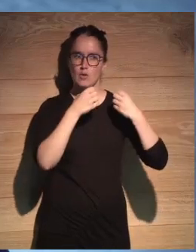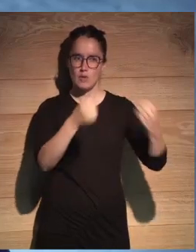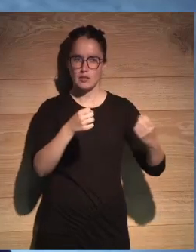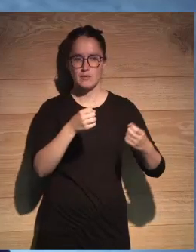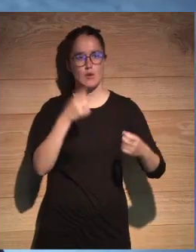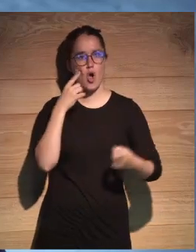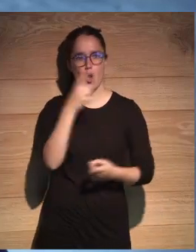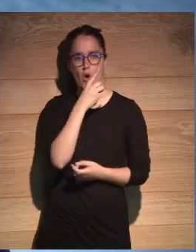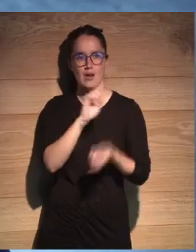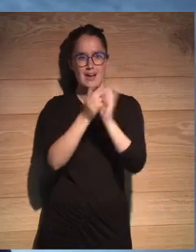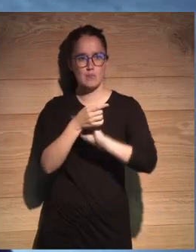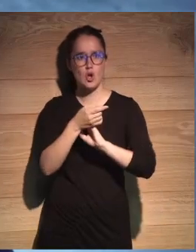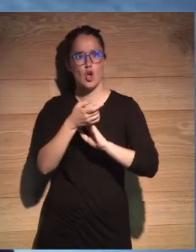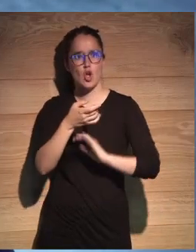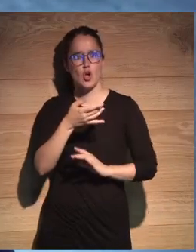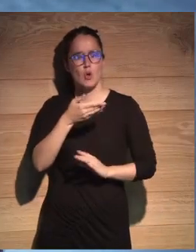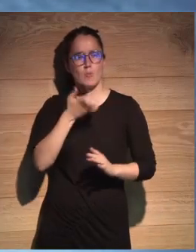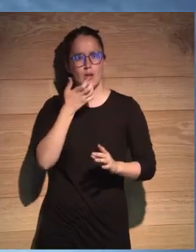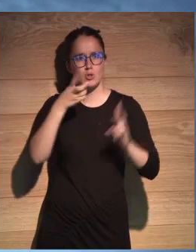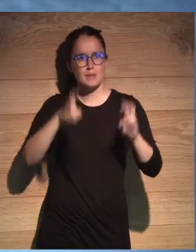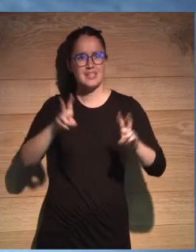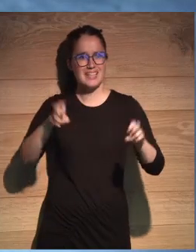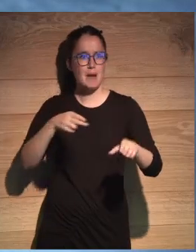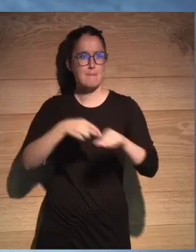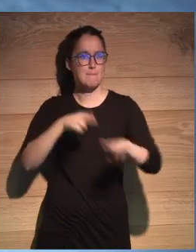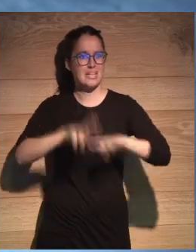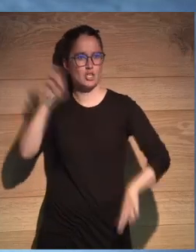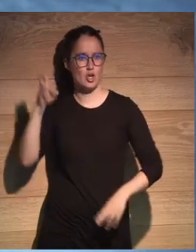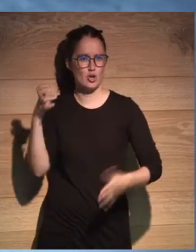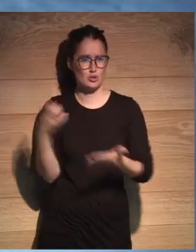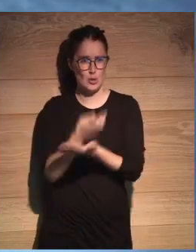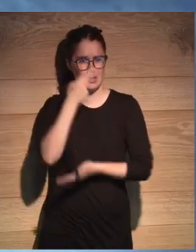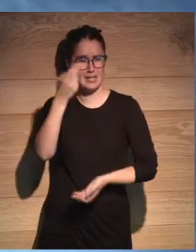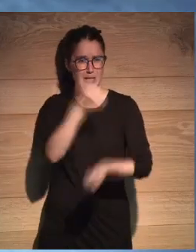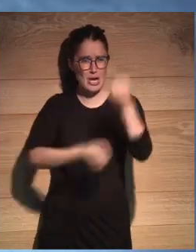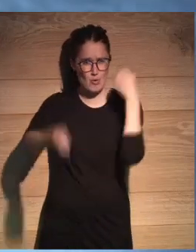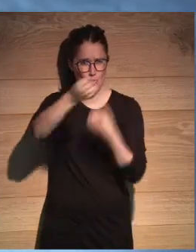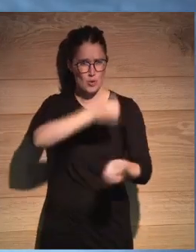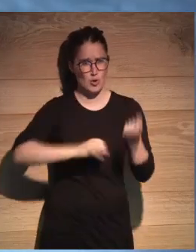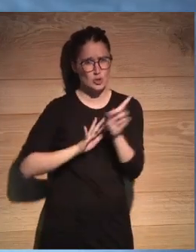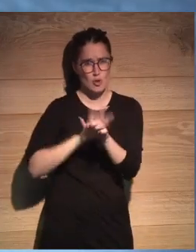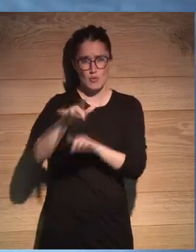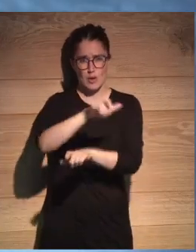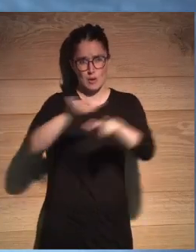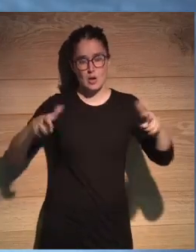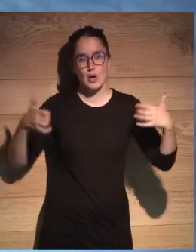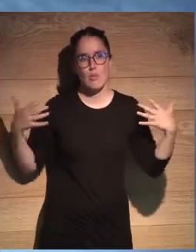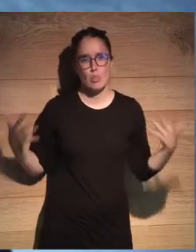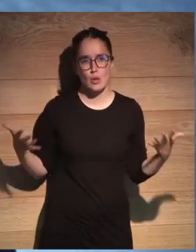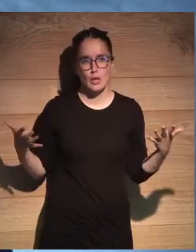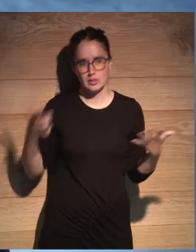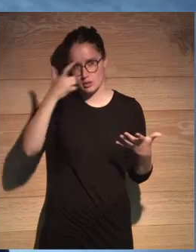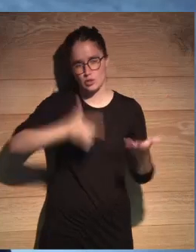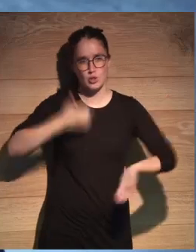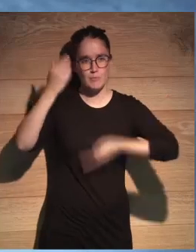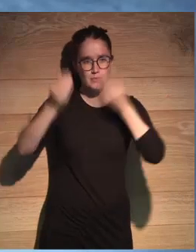cambio de los ojos. Está, por ejemplo, el tema del petróleo, ¿no? Con todo lo que mueve eso y todos los intereses que mueven, cómo condicionan a la población. Por lo tanto, yo